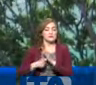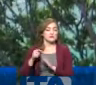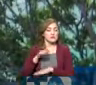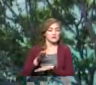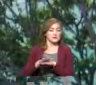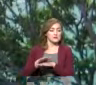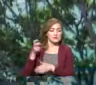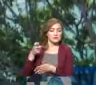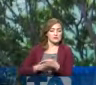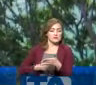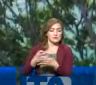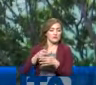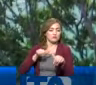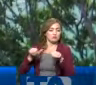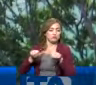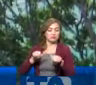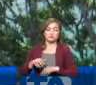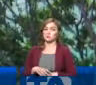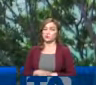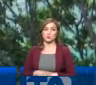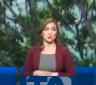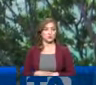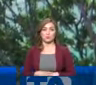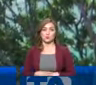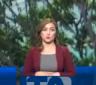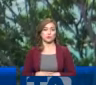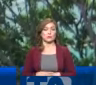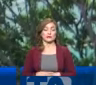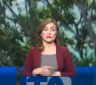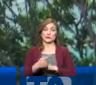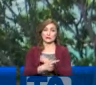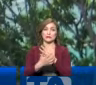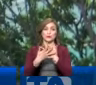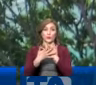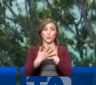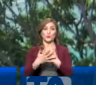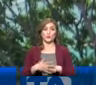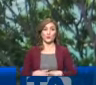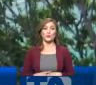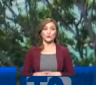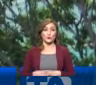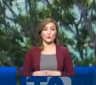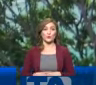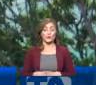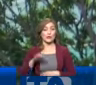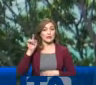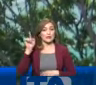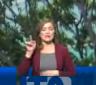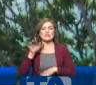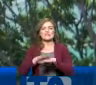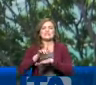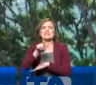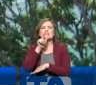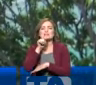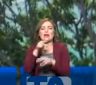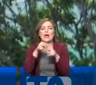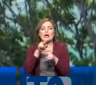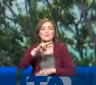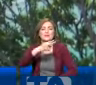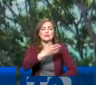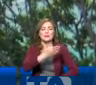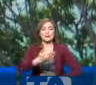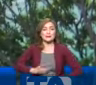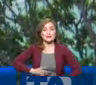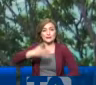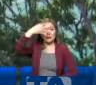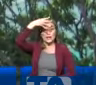habla de glosas o de sanciones administrativas, ya existen indicios de responsabilidad penal. La entidad responsabiliza al ex vicepresidente